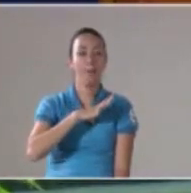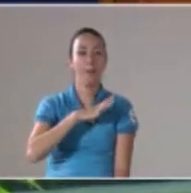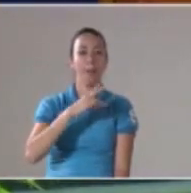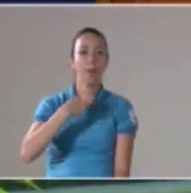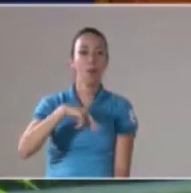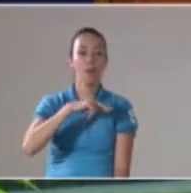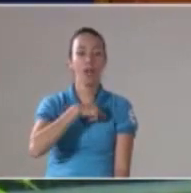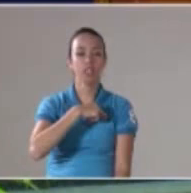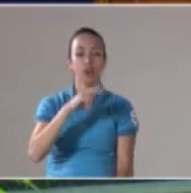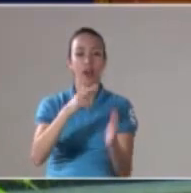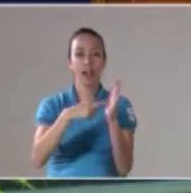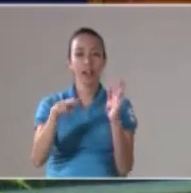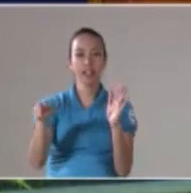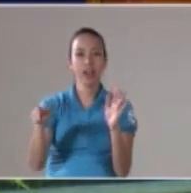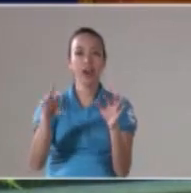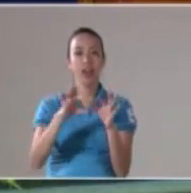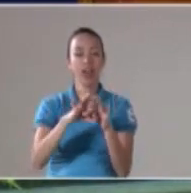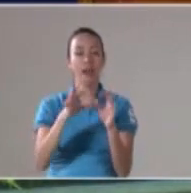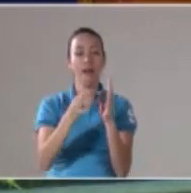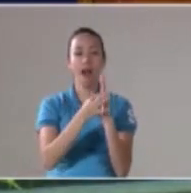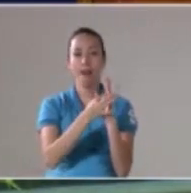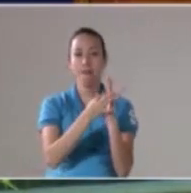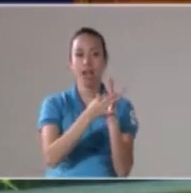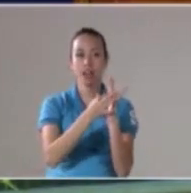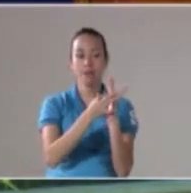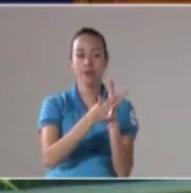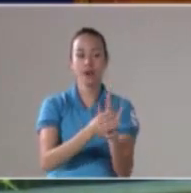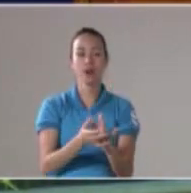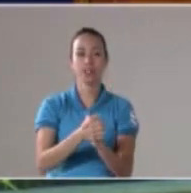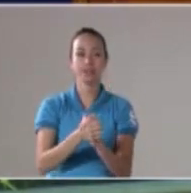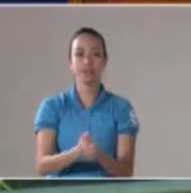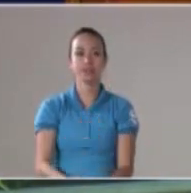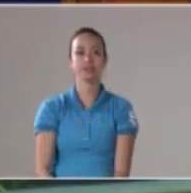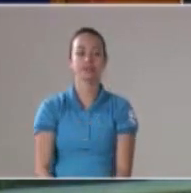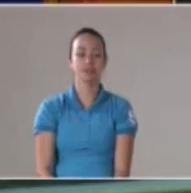retiro de matrimonios. El sábado, ¿verdad?